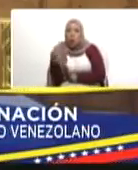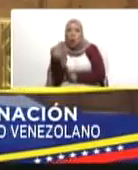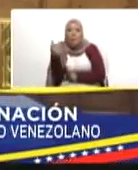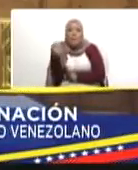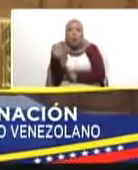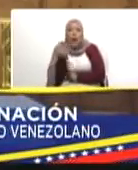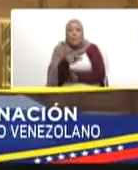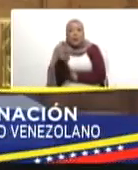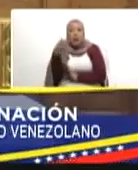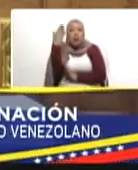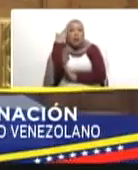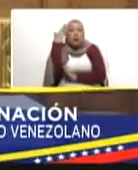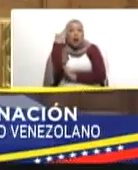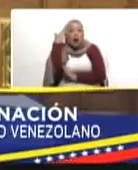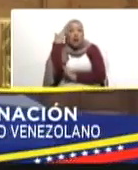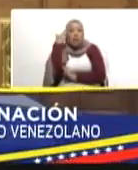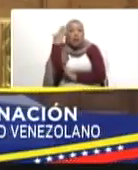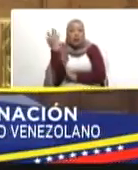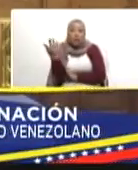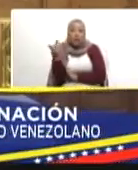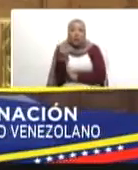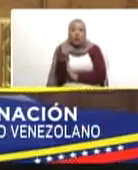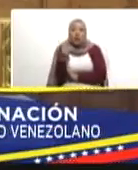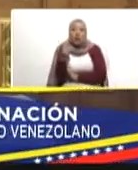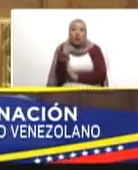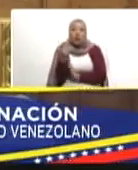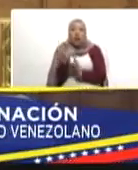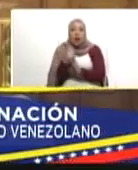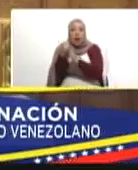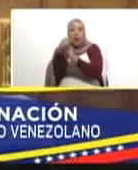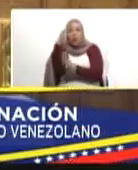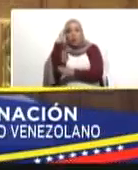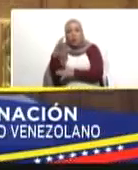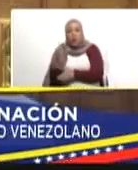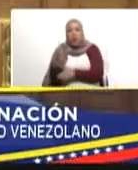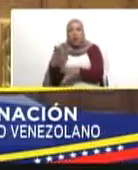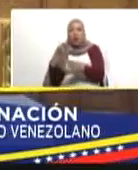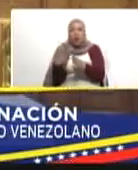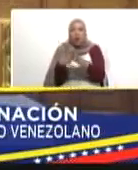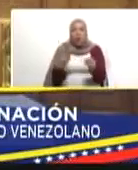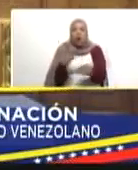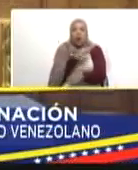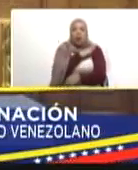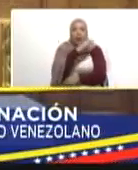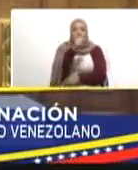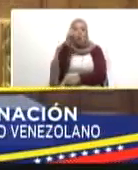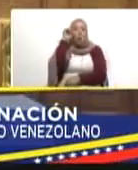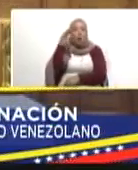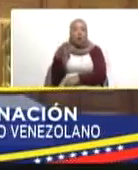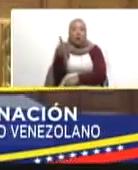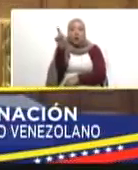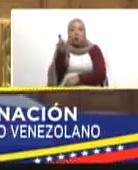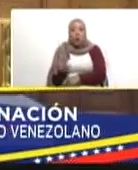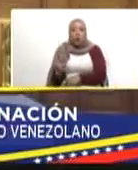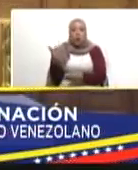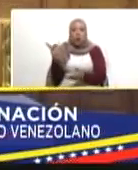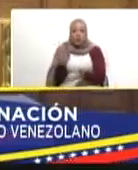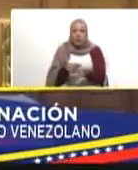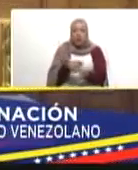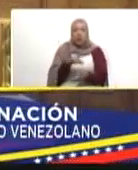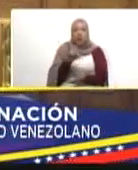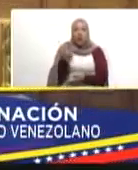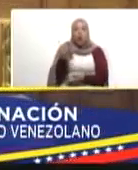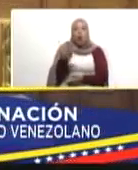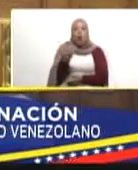manejo Yo alguna gente le he comentado esto los líderes militares del país los jefes de inteligencia el general González López que no sé si